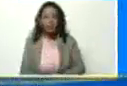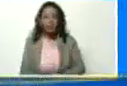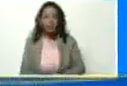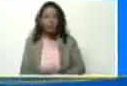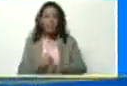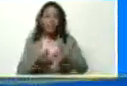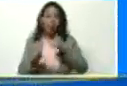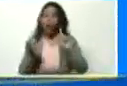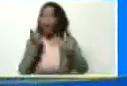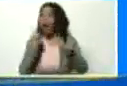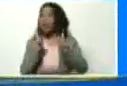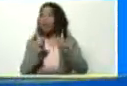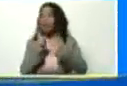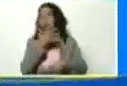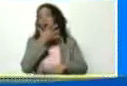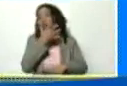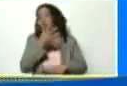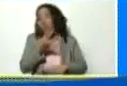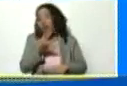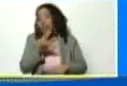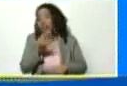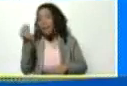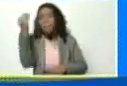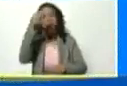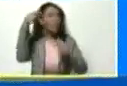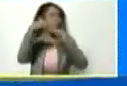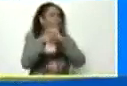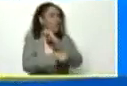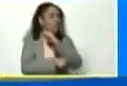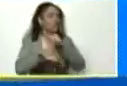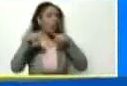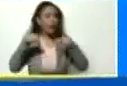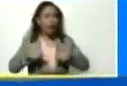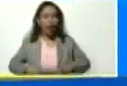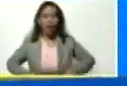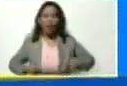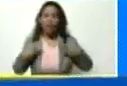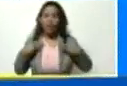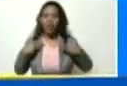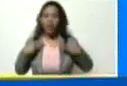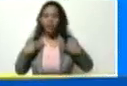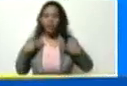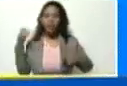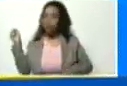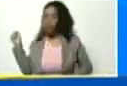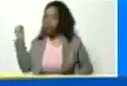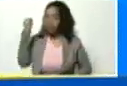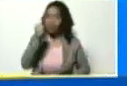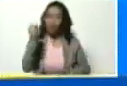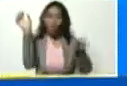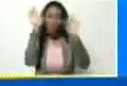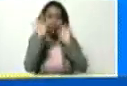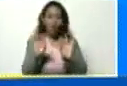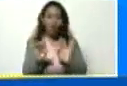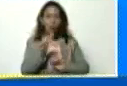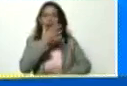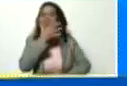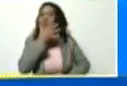pero a veces lo sencillo es lo más profundo en la vida, ha traído de manera sencilla y